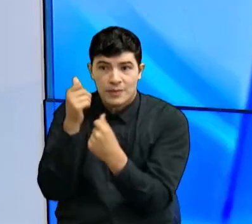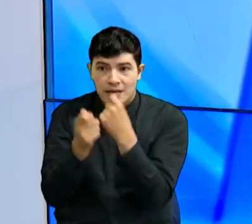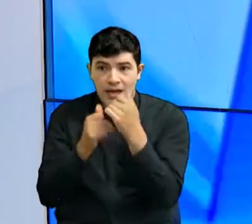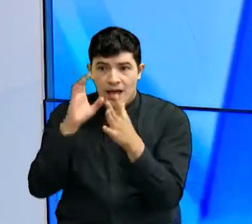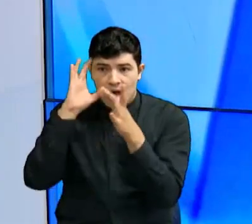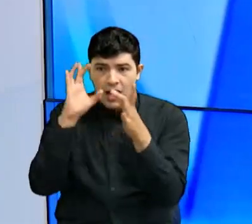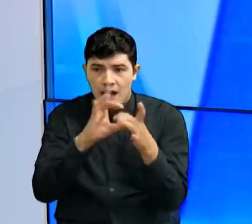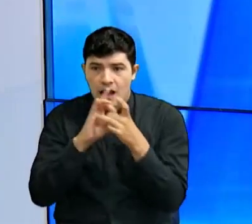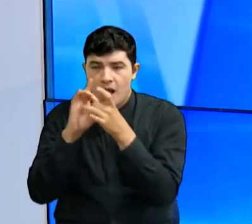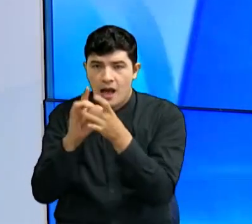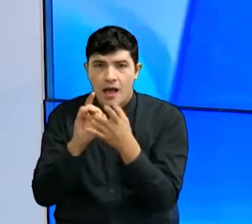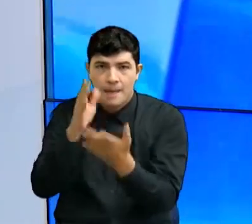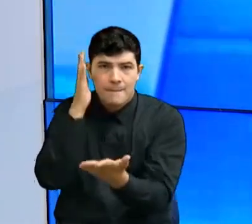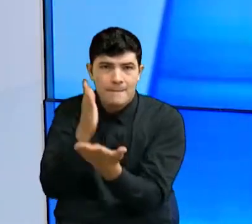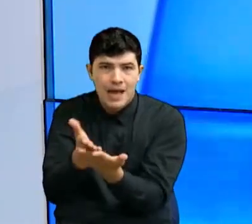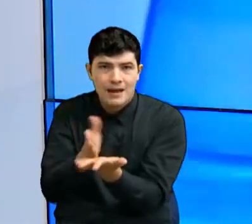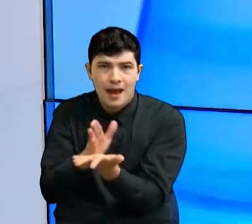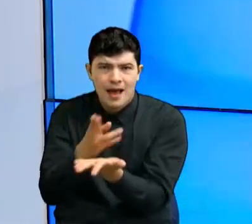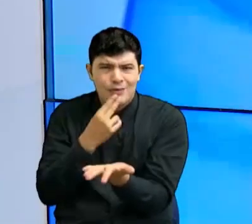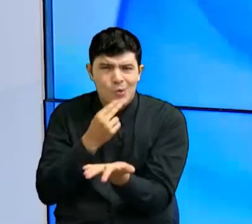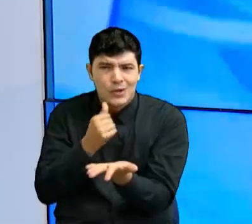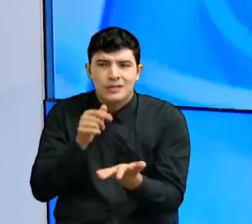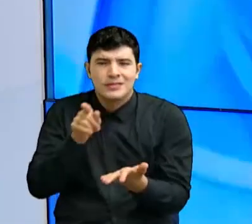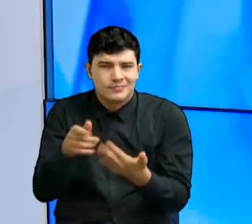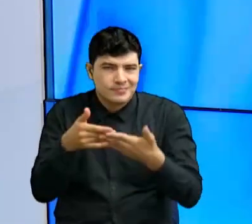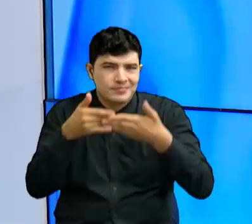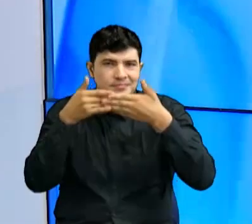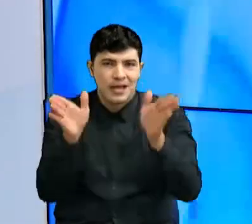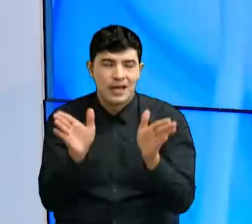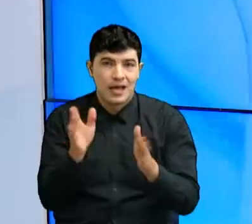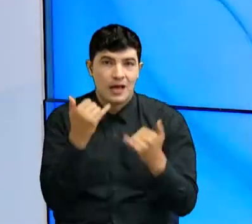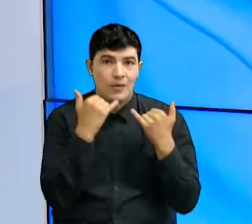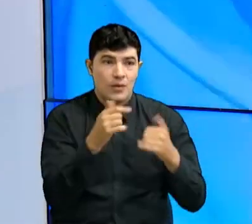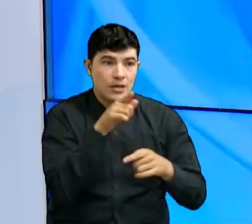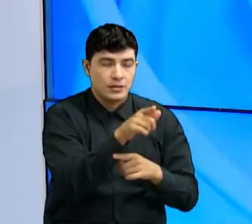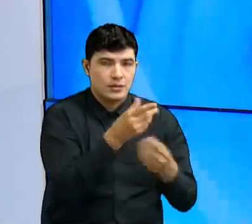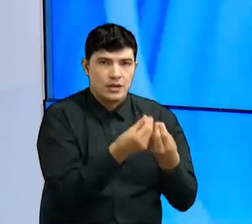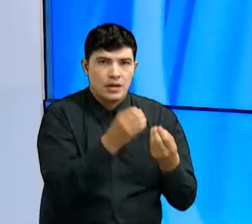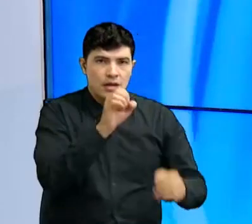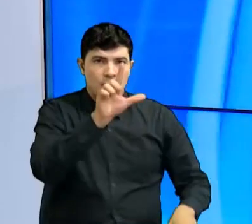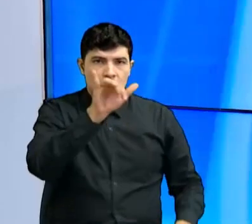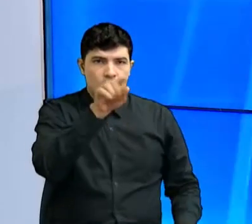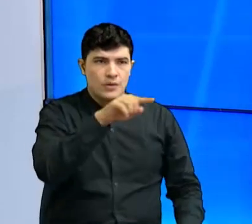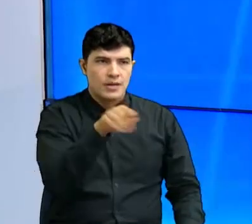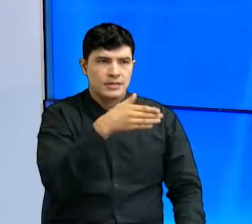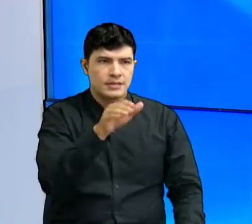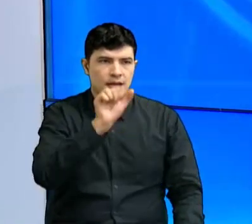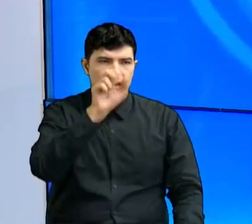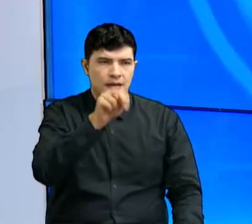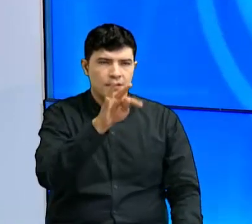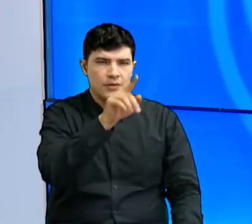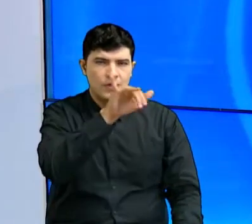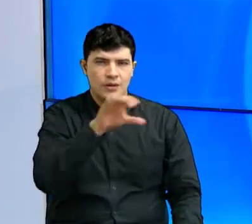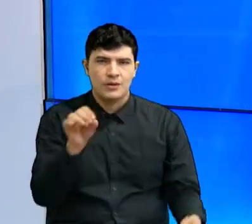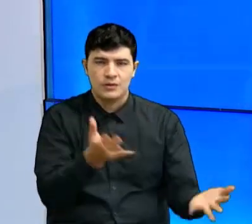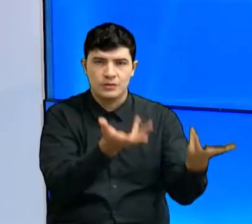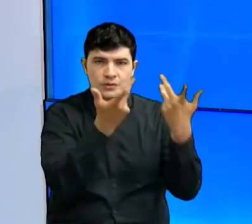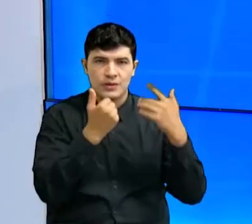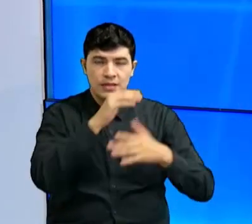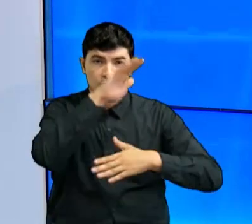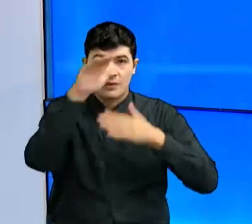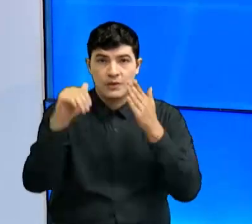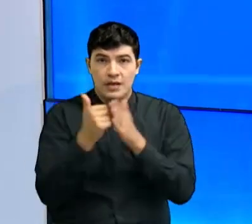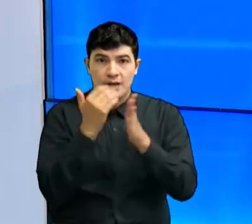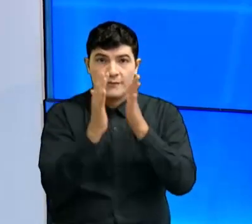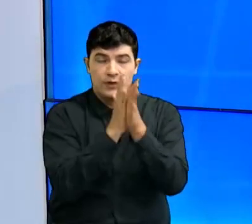sector panelero, pues ya ha sido reactivada. Nuestro compañero Luis Antonio Camacho se encuentra allí en el municipio de Huepcha y nos tiene la ampliación de esta importante